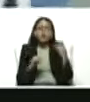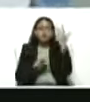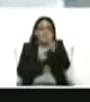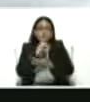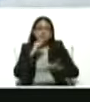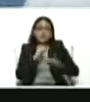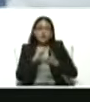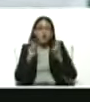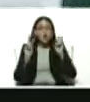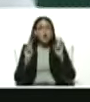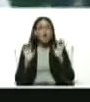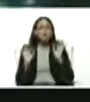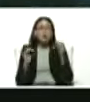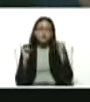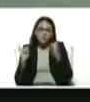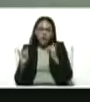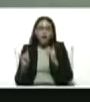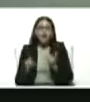y